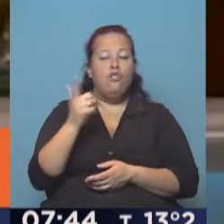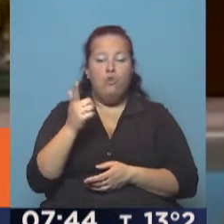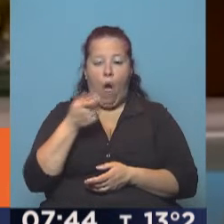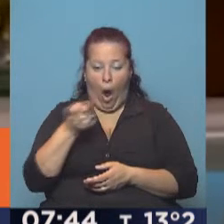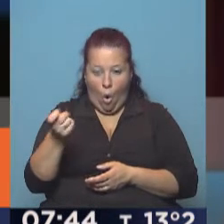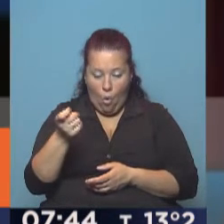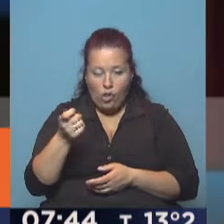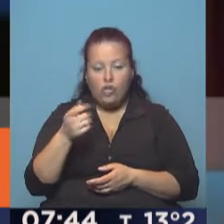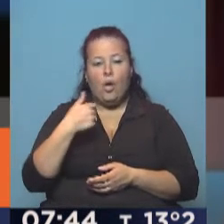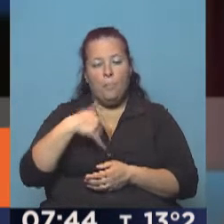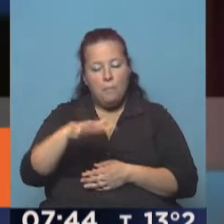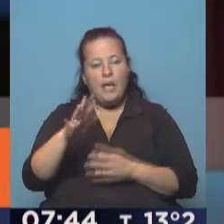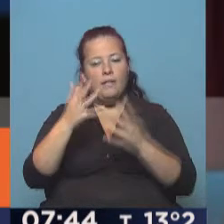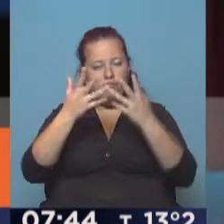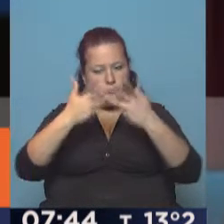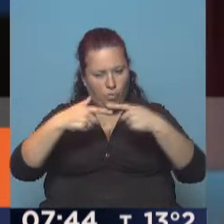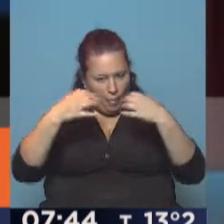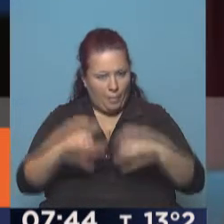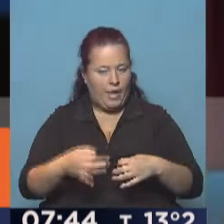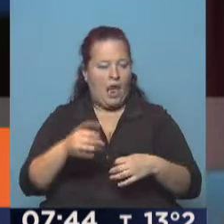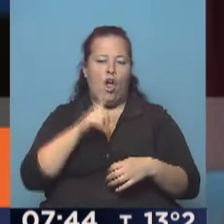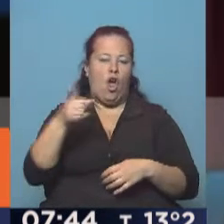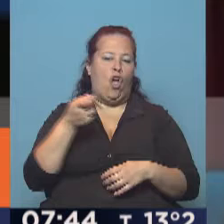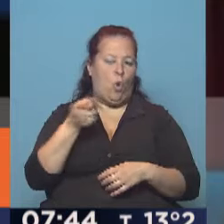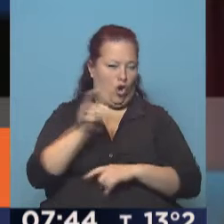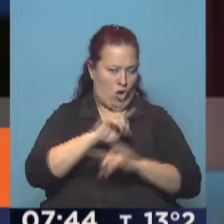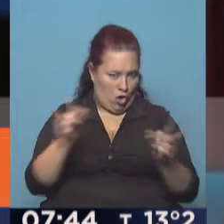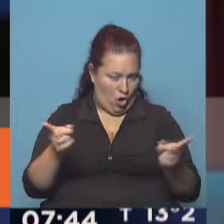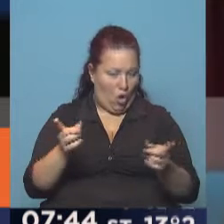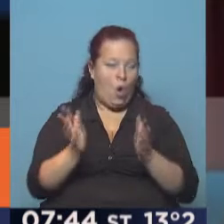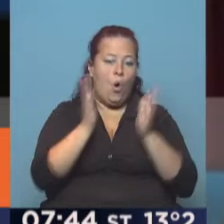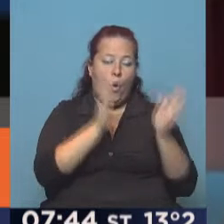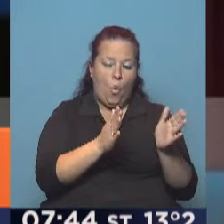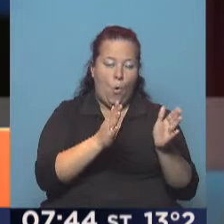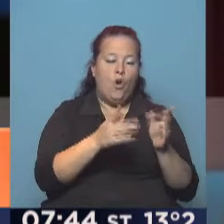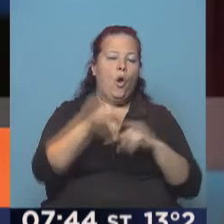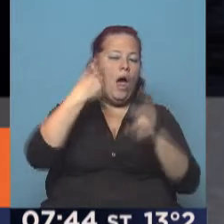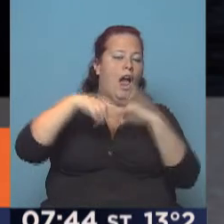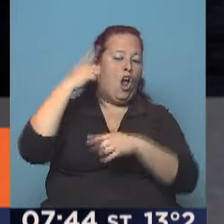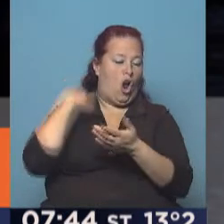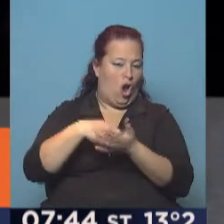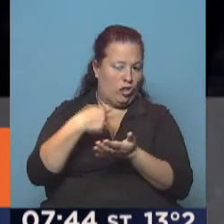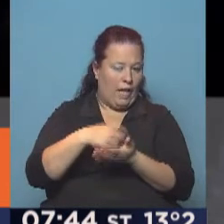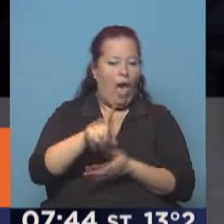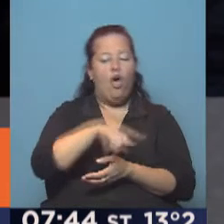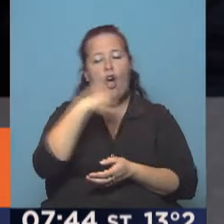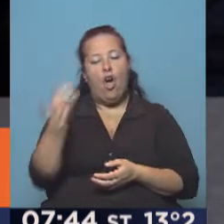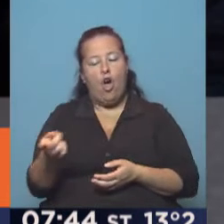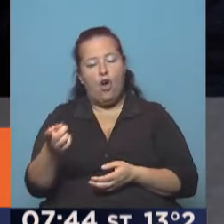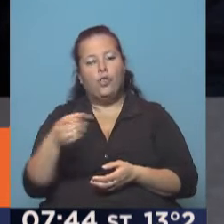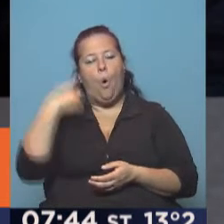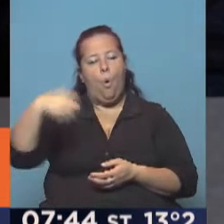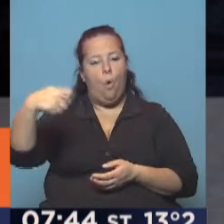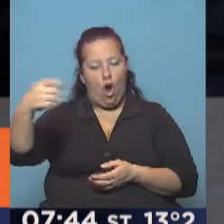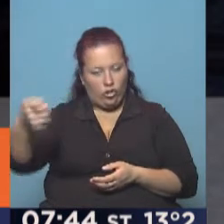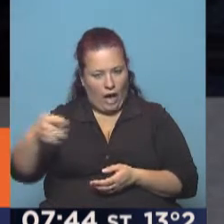juicio se les va a empezar a liquidar bien para que no tengan que hacer juicio. Una parte retroactiva se va a pagar al contado, otra parte se va a pagar en